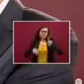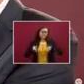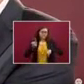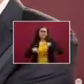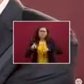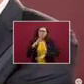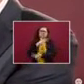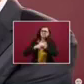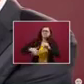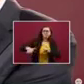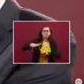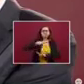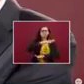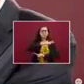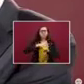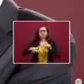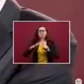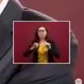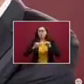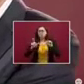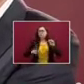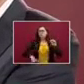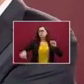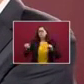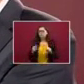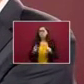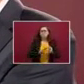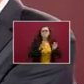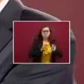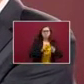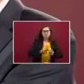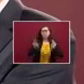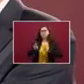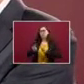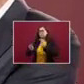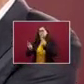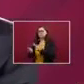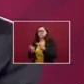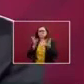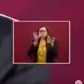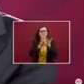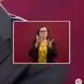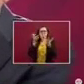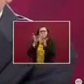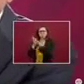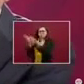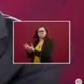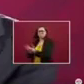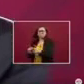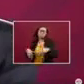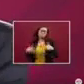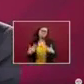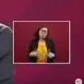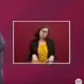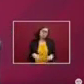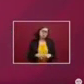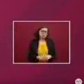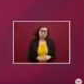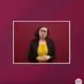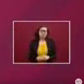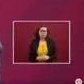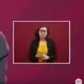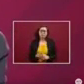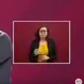concesionado parte de las cuestiones petroleras de este país y de las cuestiones también eléctricas, pero se le